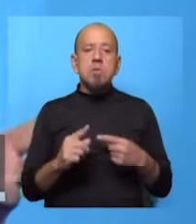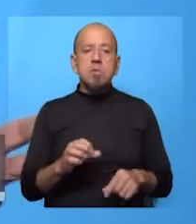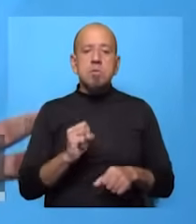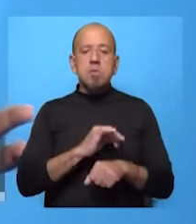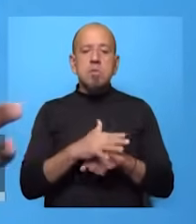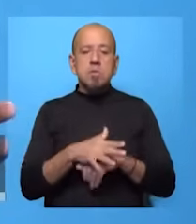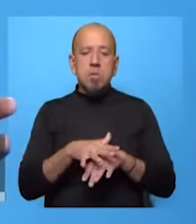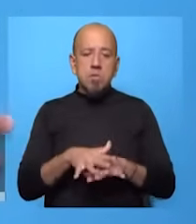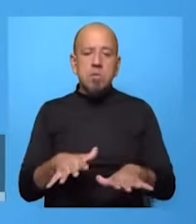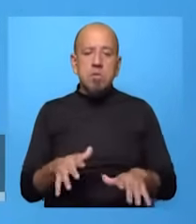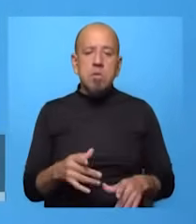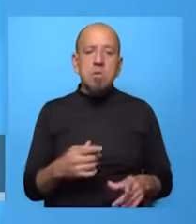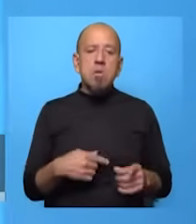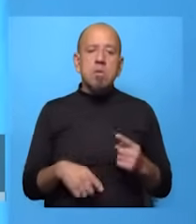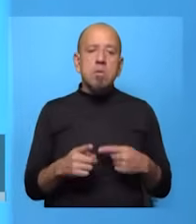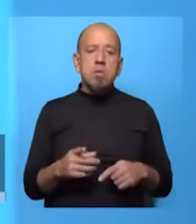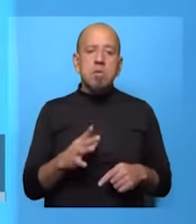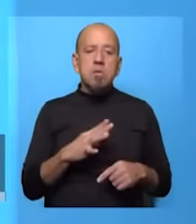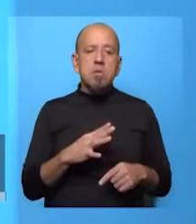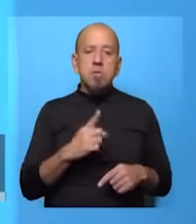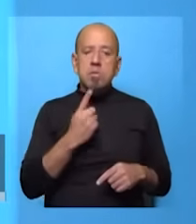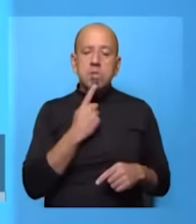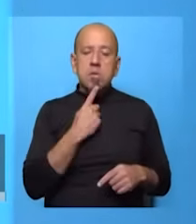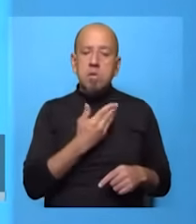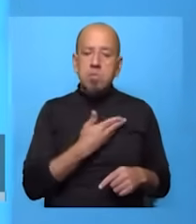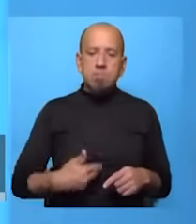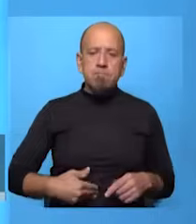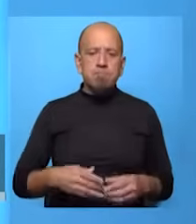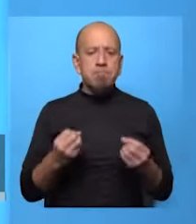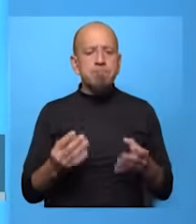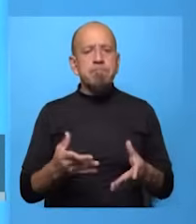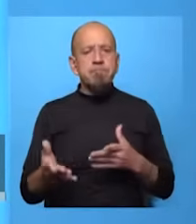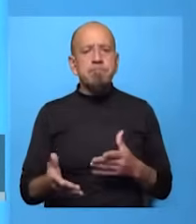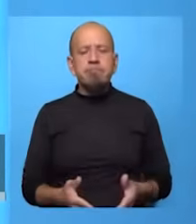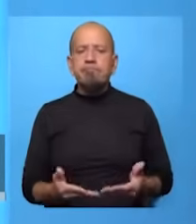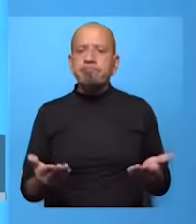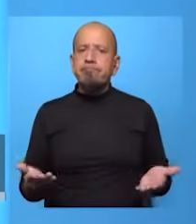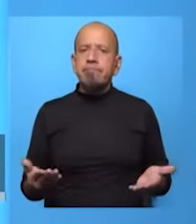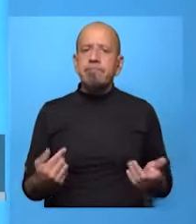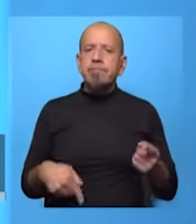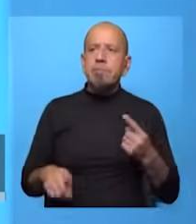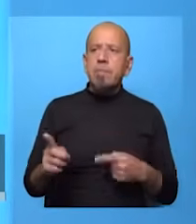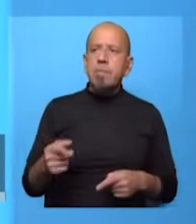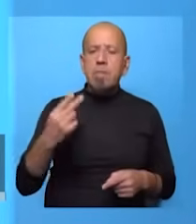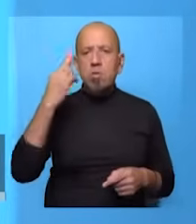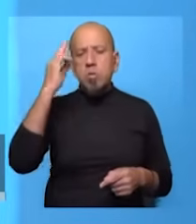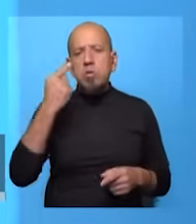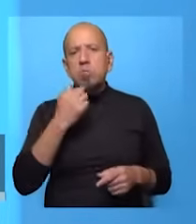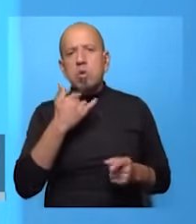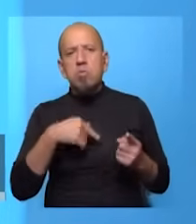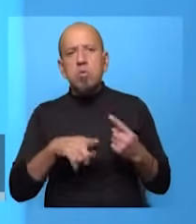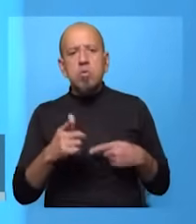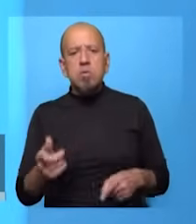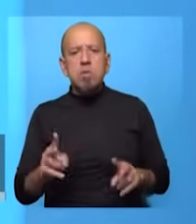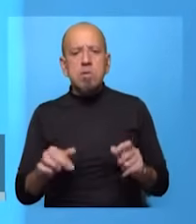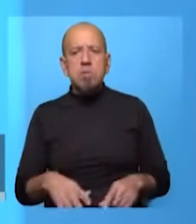tiene impactos Pero hay una política de gobierno porque en realidad muchas de las decisiones que afectaron a los uruguayos por ejemplo el incremento de la